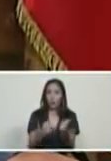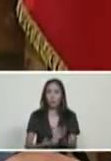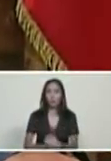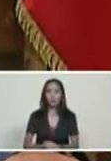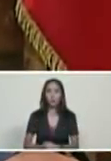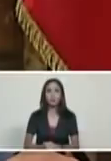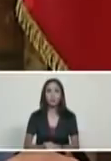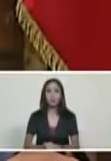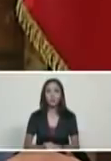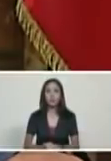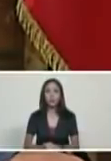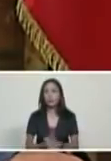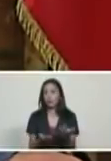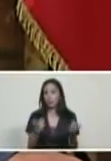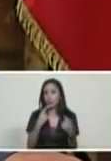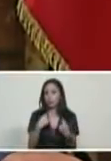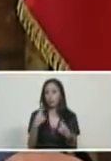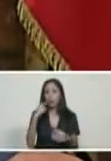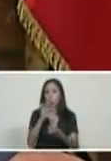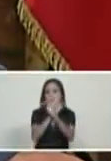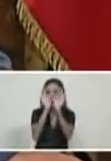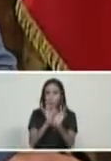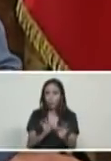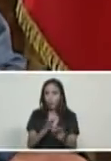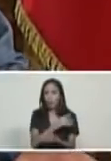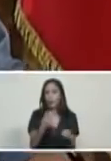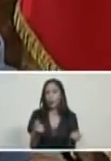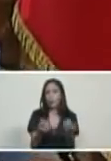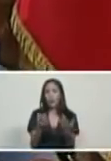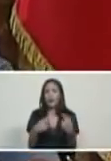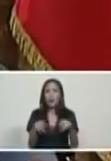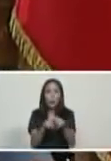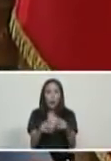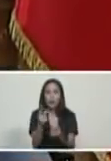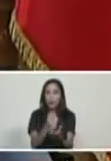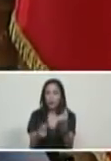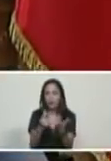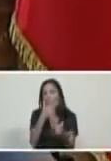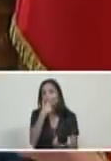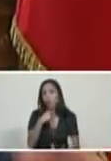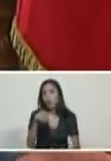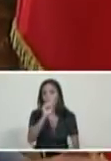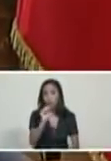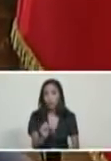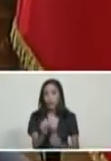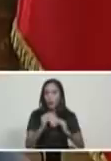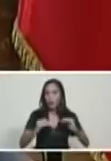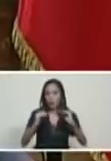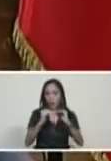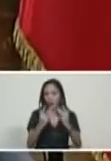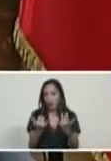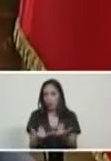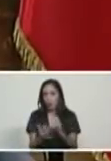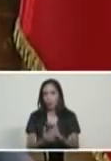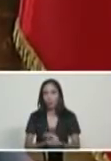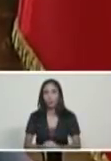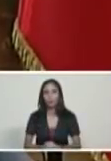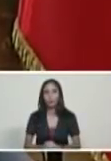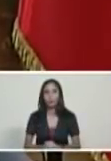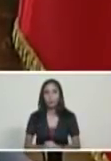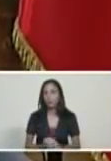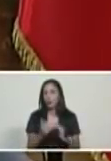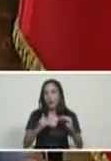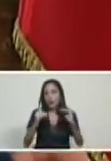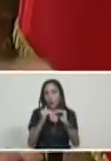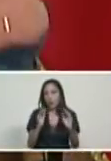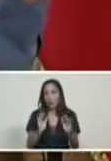se aplicará para que su valor, el valor de su bolívar en tiempo presente, sea